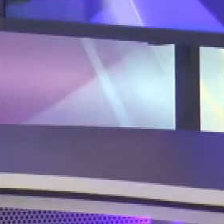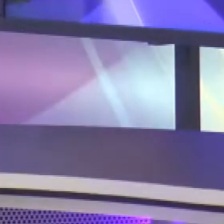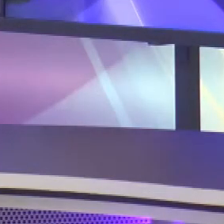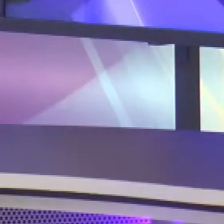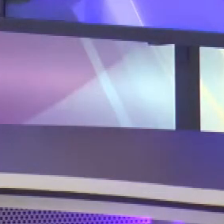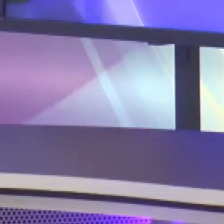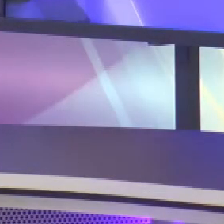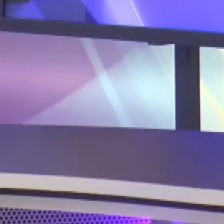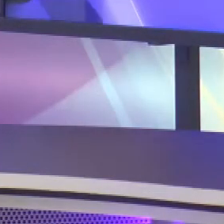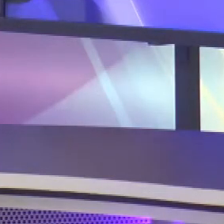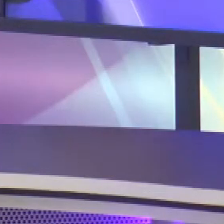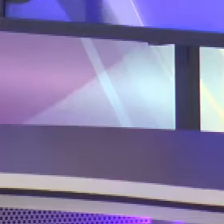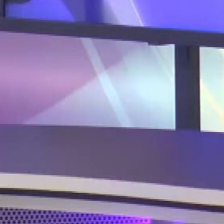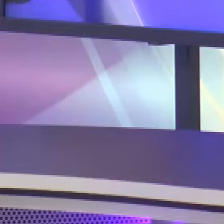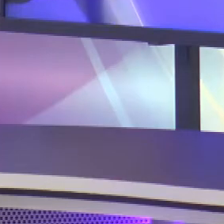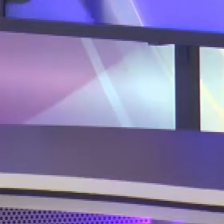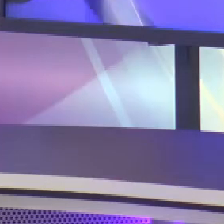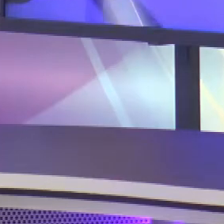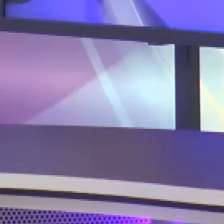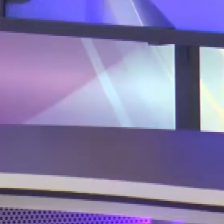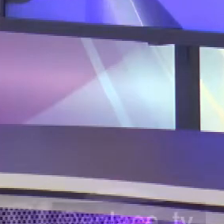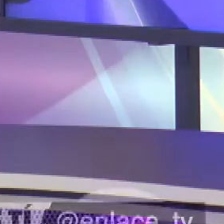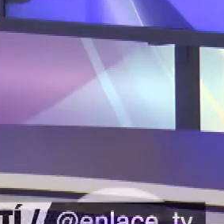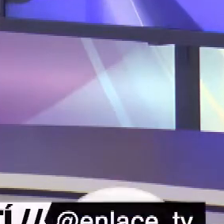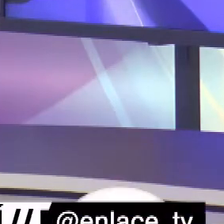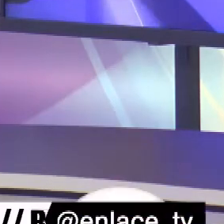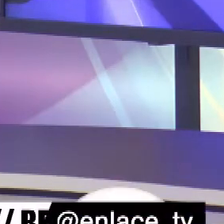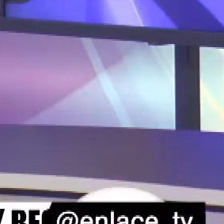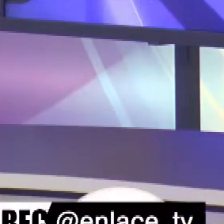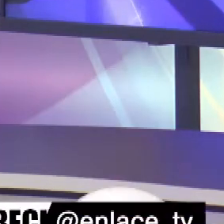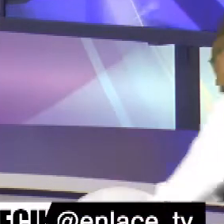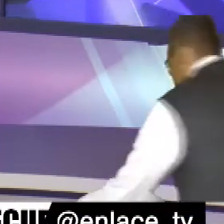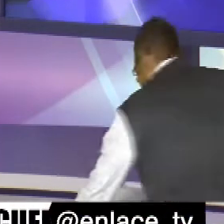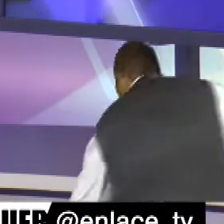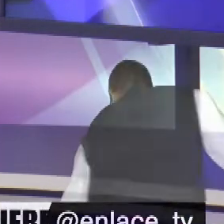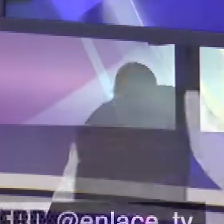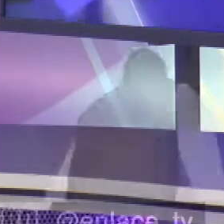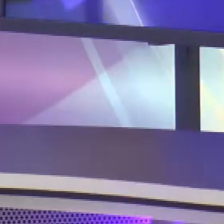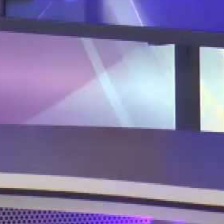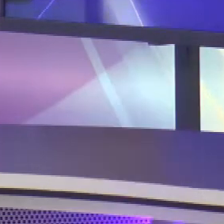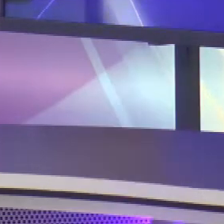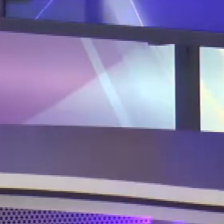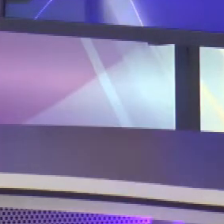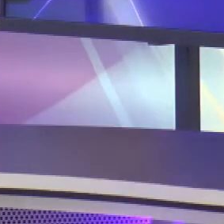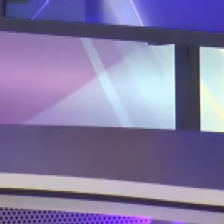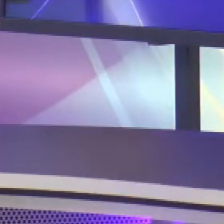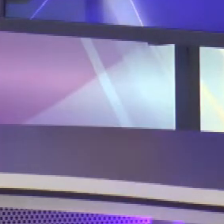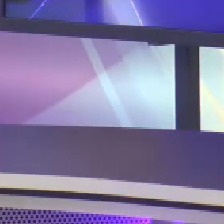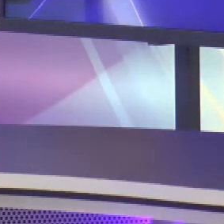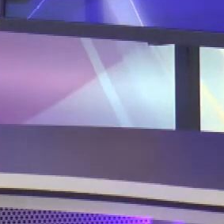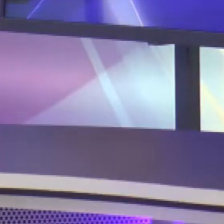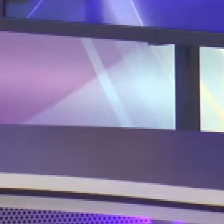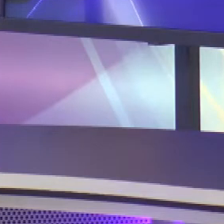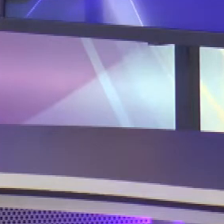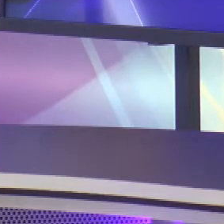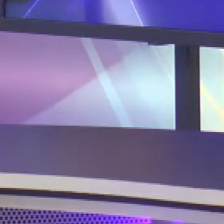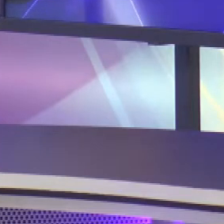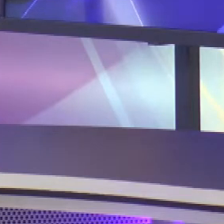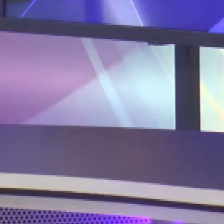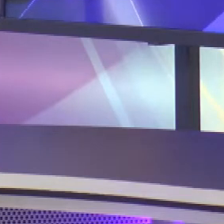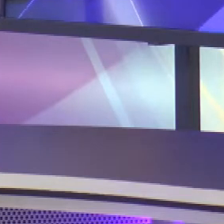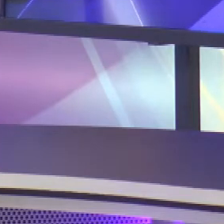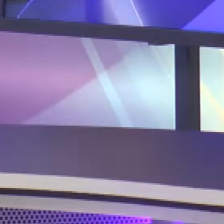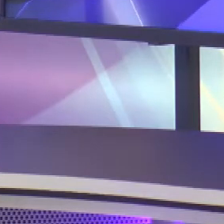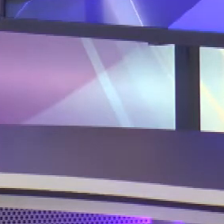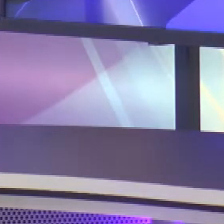Gracias por seguir con nosotros en Enlace Noticias. Fue capturado alias Uriel, el sujeto, según el Ejército Nacional, presunto cabecilla del